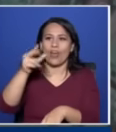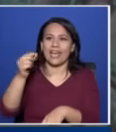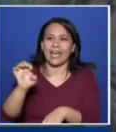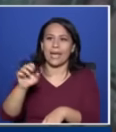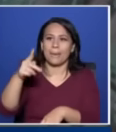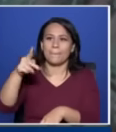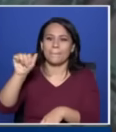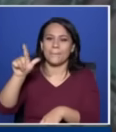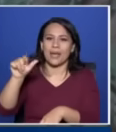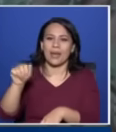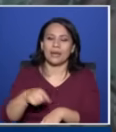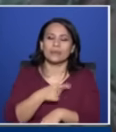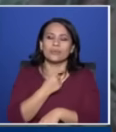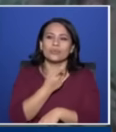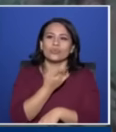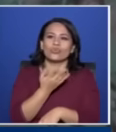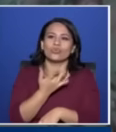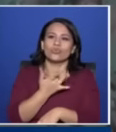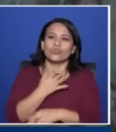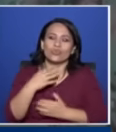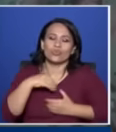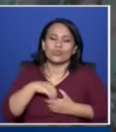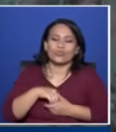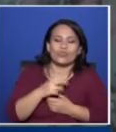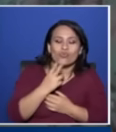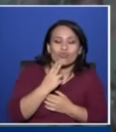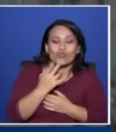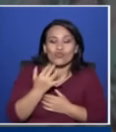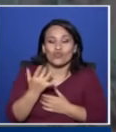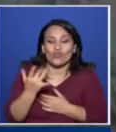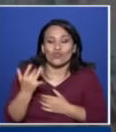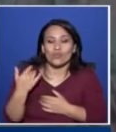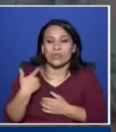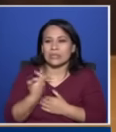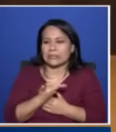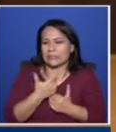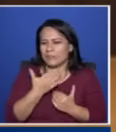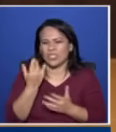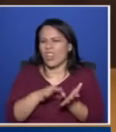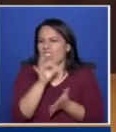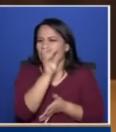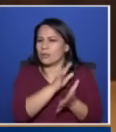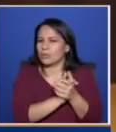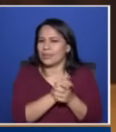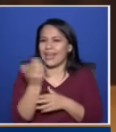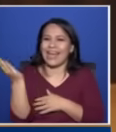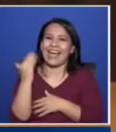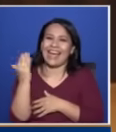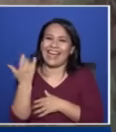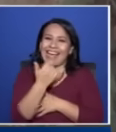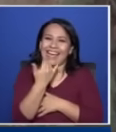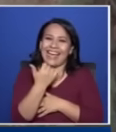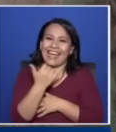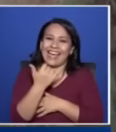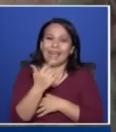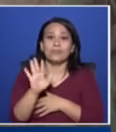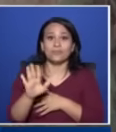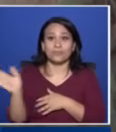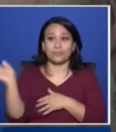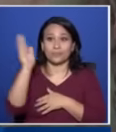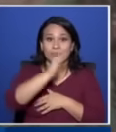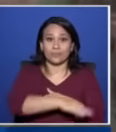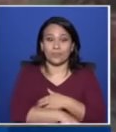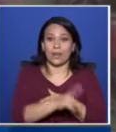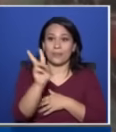Tú eres una especie de tonada dulce. Las funciones serán todos los fines de semana de febrero, empezando